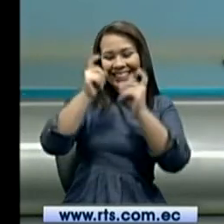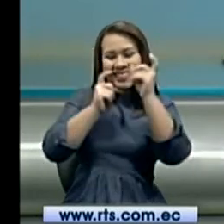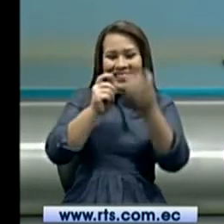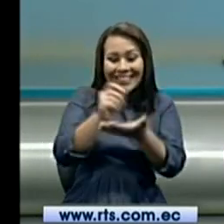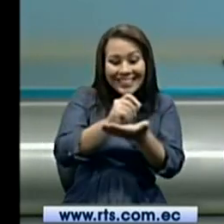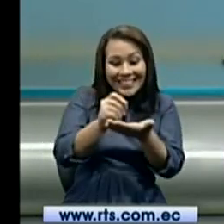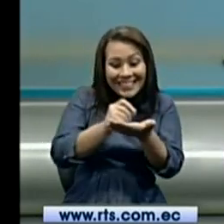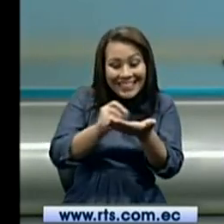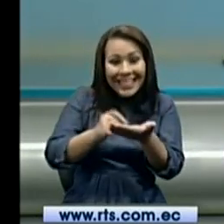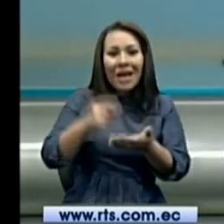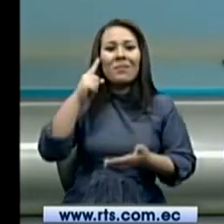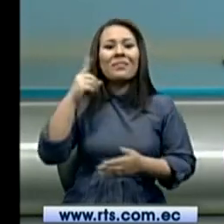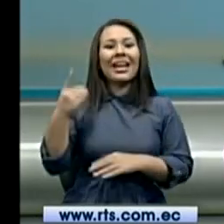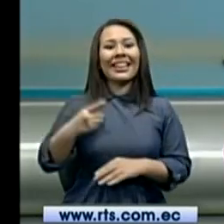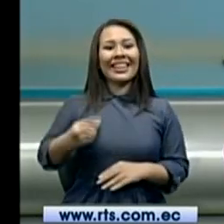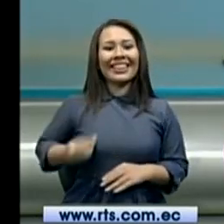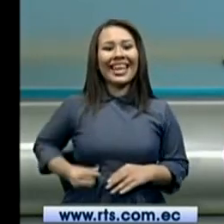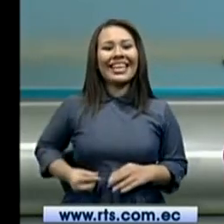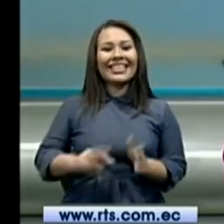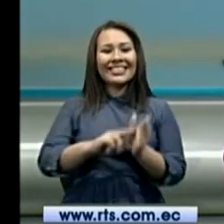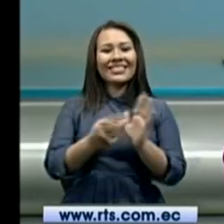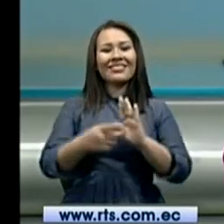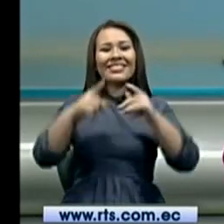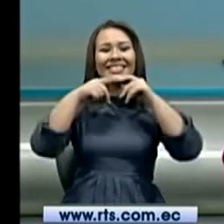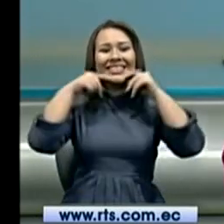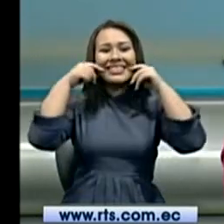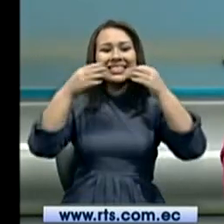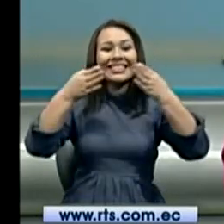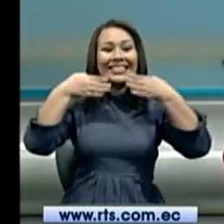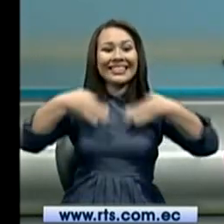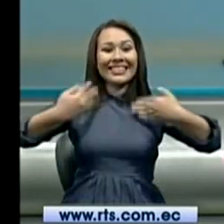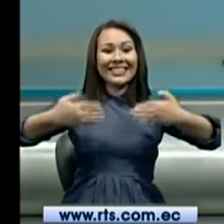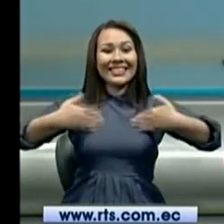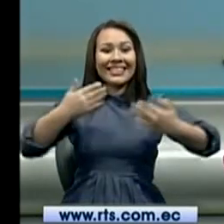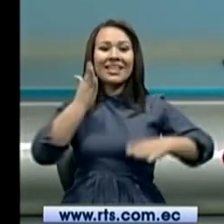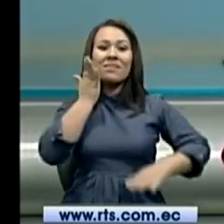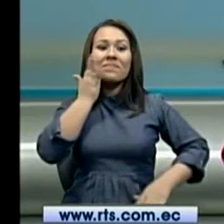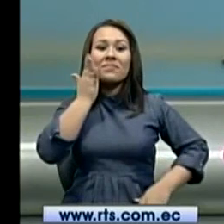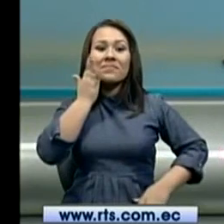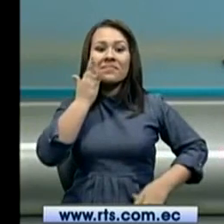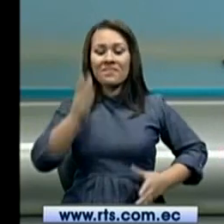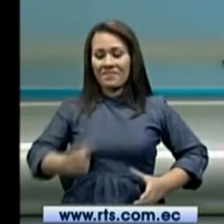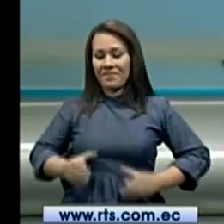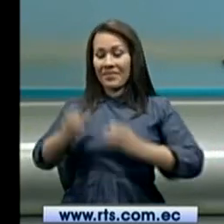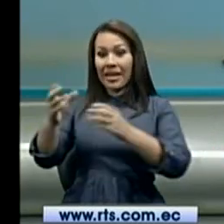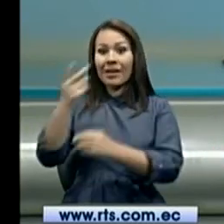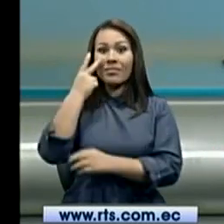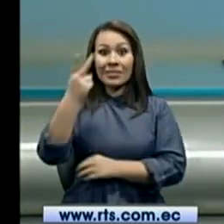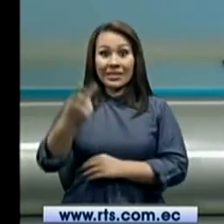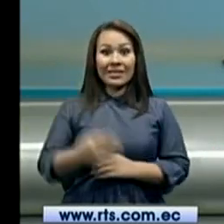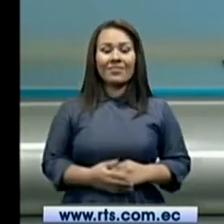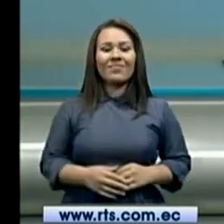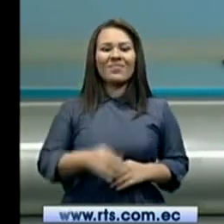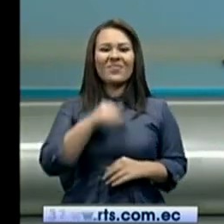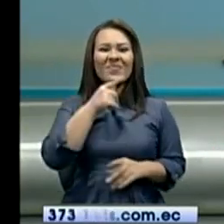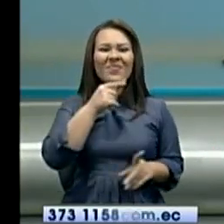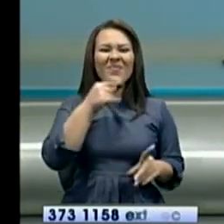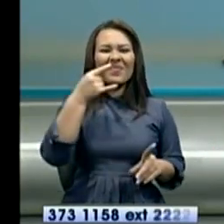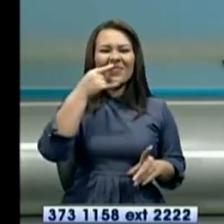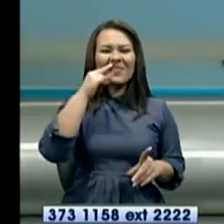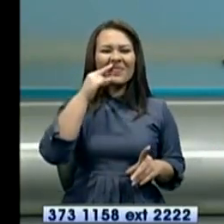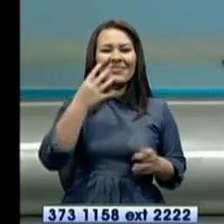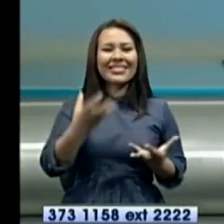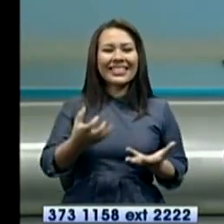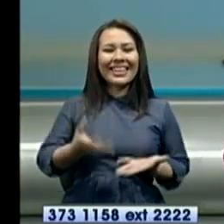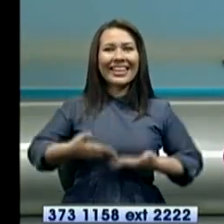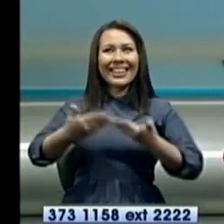festejar y brindarle ese detalle que llene de alegría a mamá. En la siguiente nota periodística, conozca lo que ellos tienen en mente para la